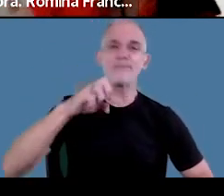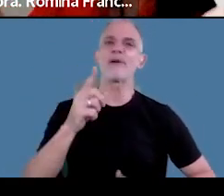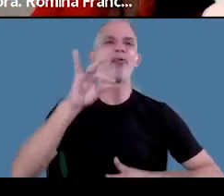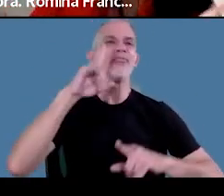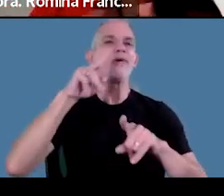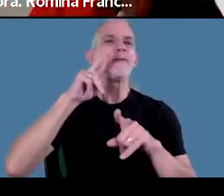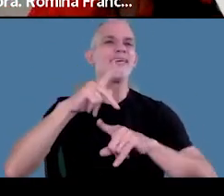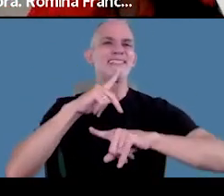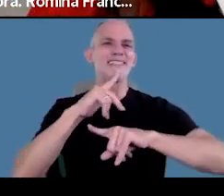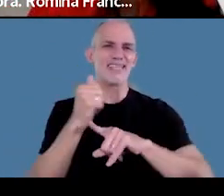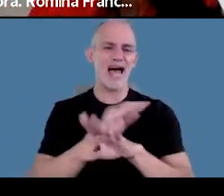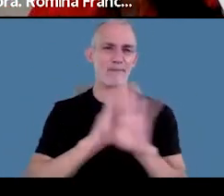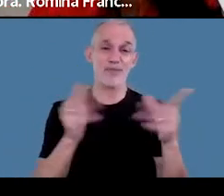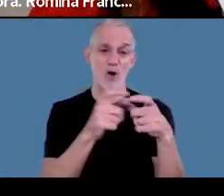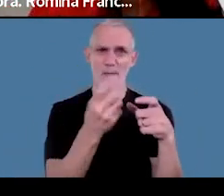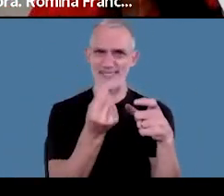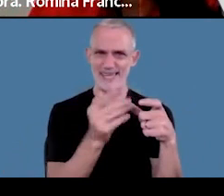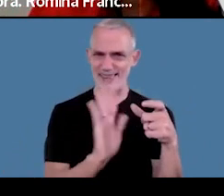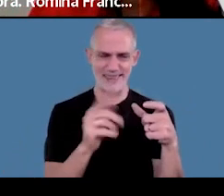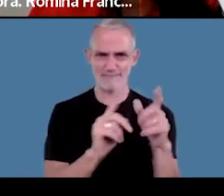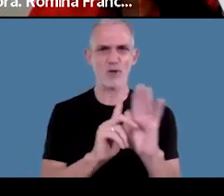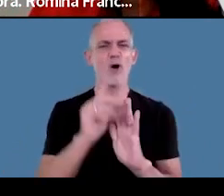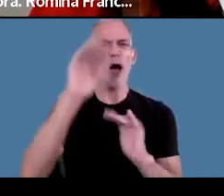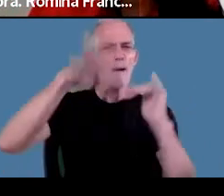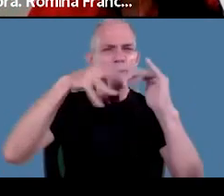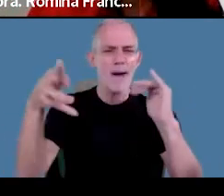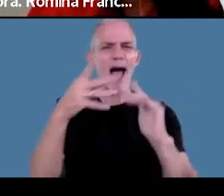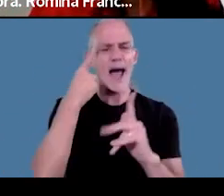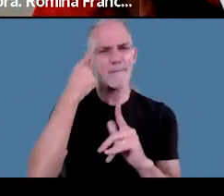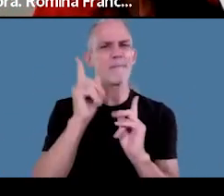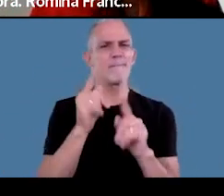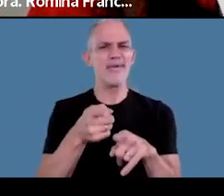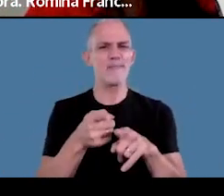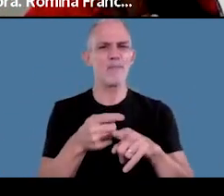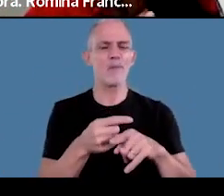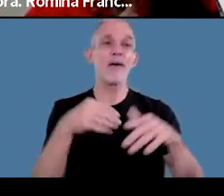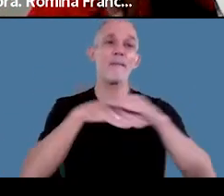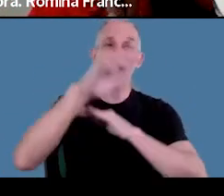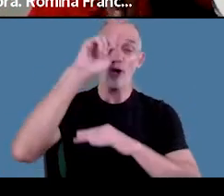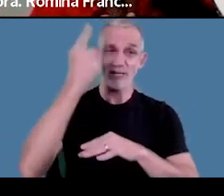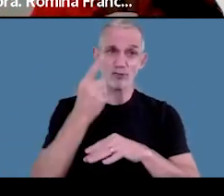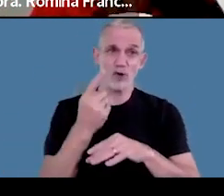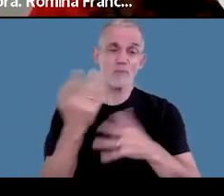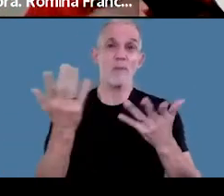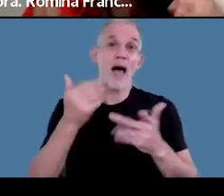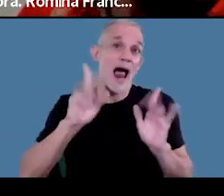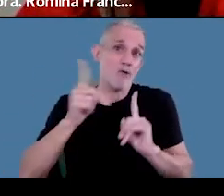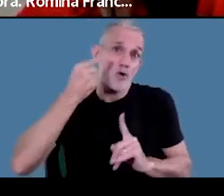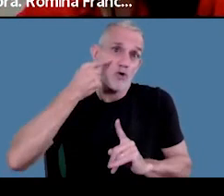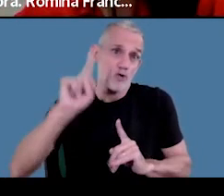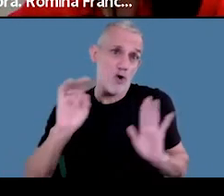divisa. Entonces, eso es lo que nosotros también tenemos que considerar, y vuelvo a lo mismo, muchos desconocen